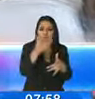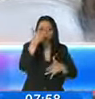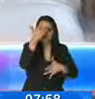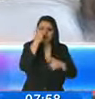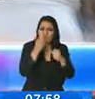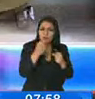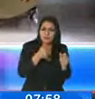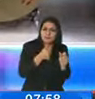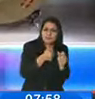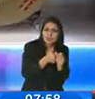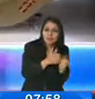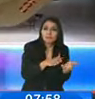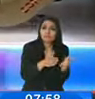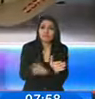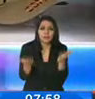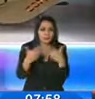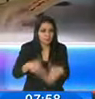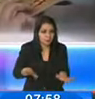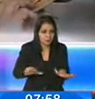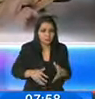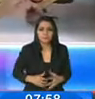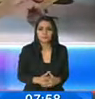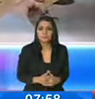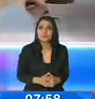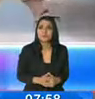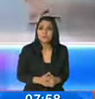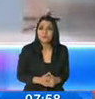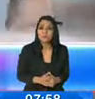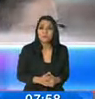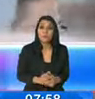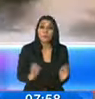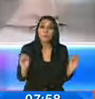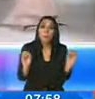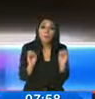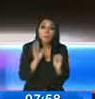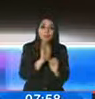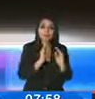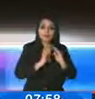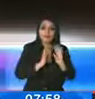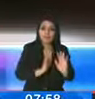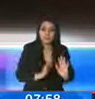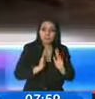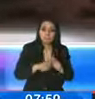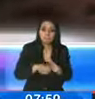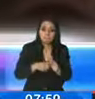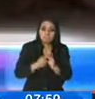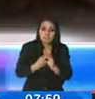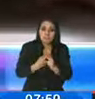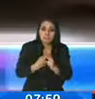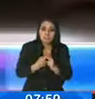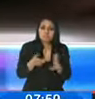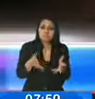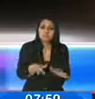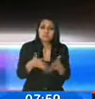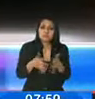en etapa final y directamente en las casas, con un promedio